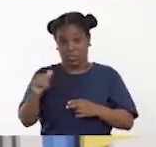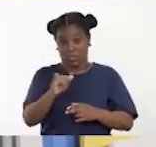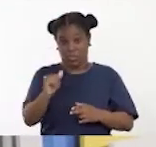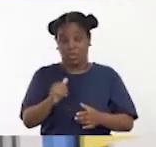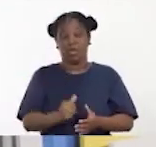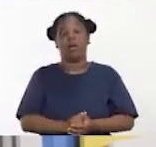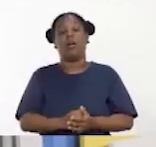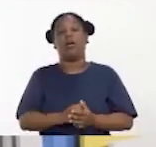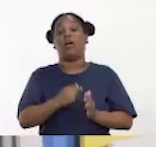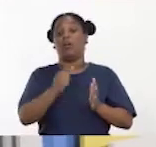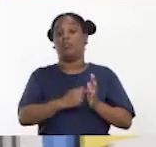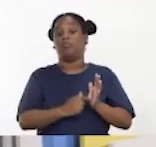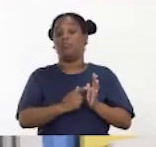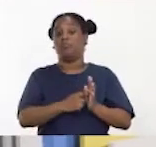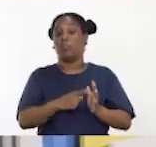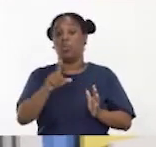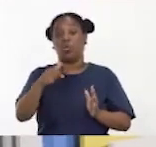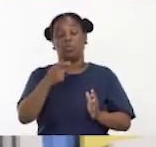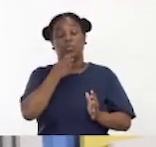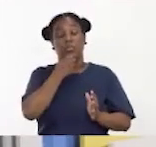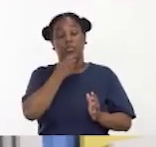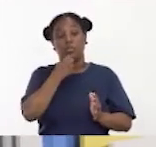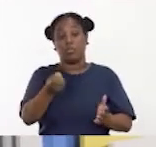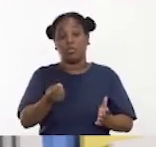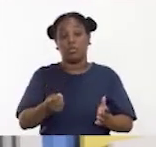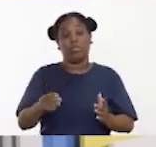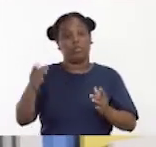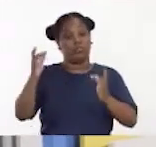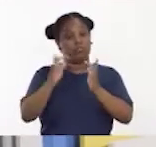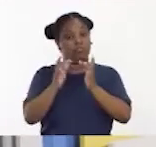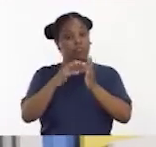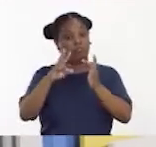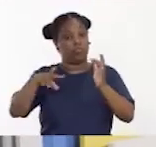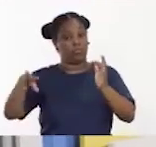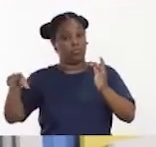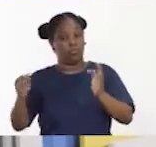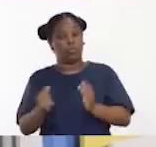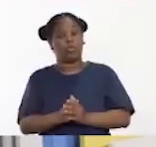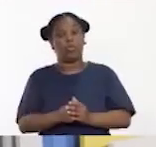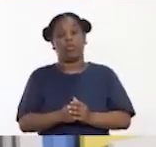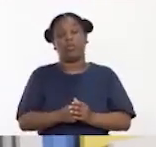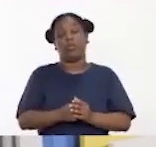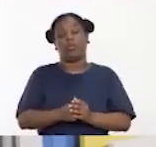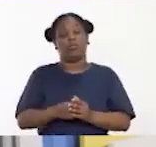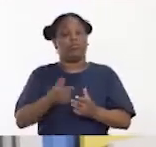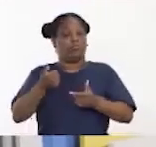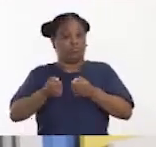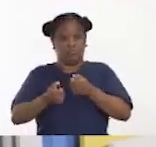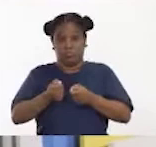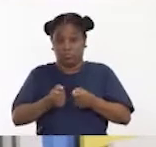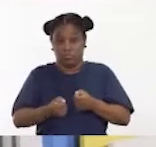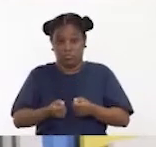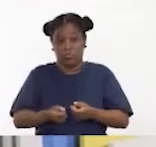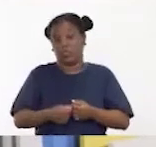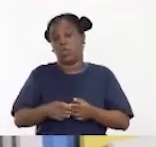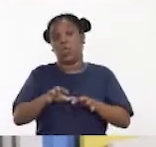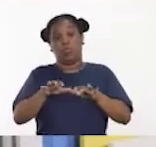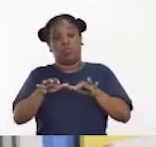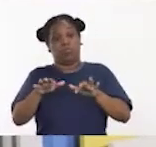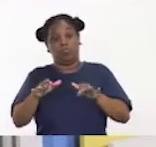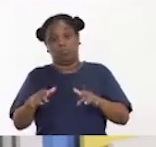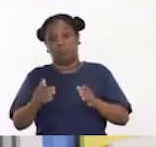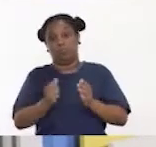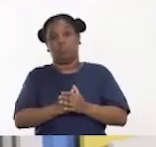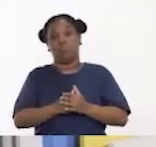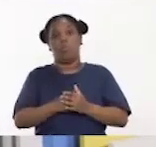estadística descriptiva. Cuando usted, si tiene la posibilidad de navegar por internet, ya sea por datos, ya